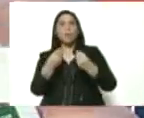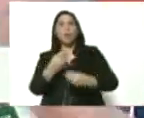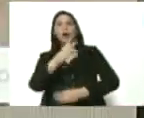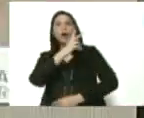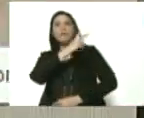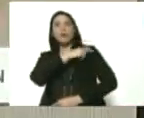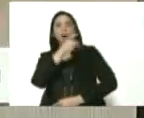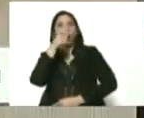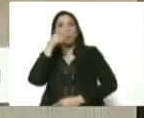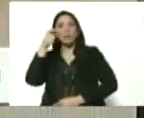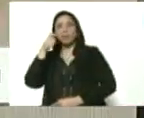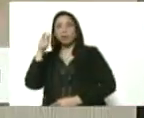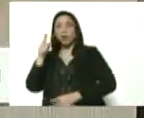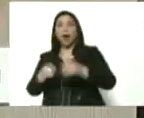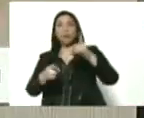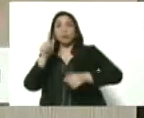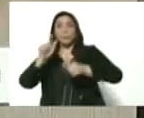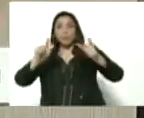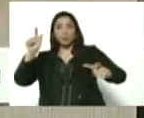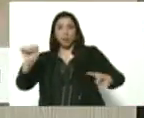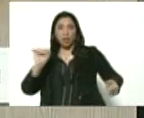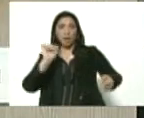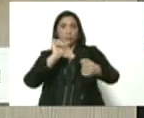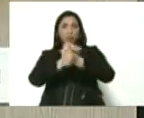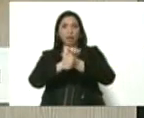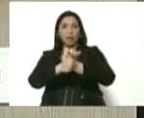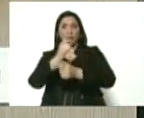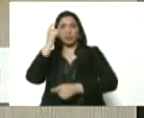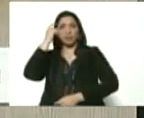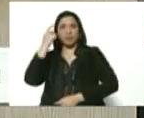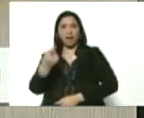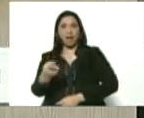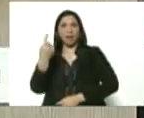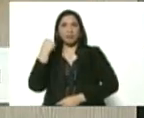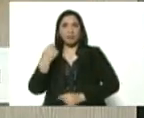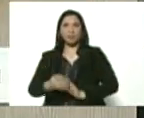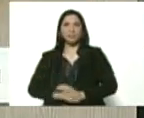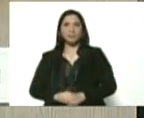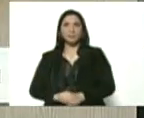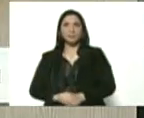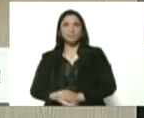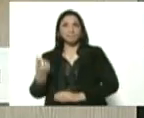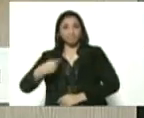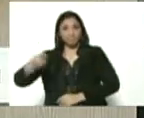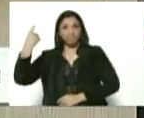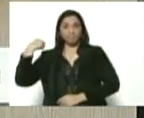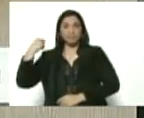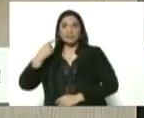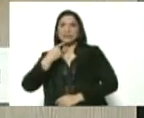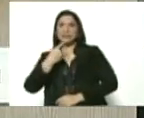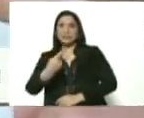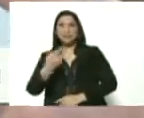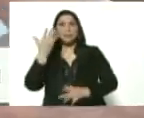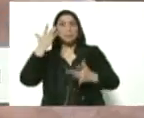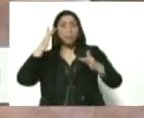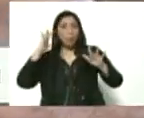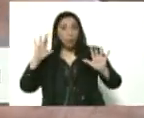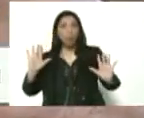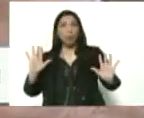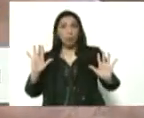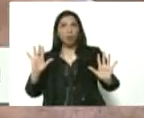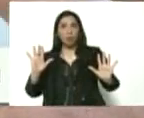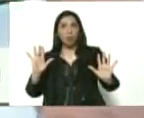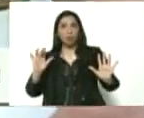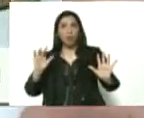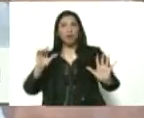algunas personas de las capturadas en el día de ayer y de antes de ayer que señalan que es posible que Antonio